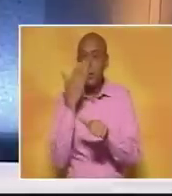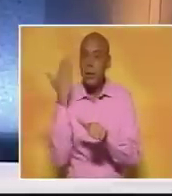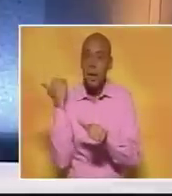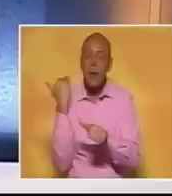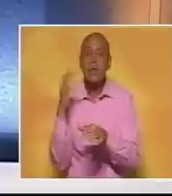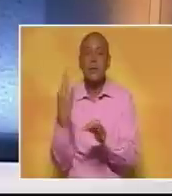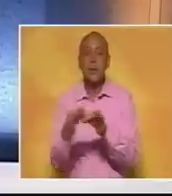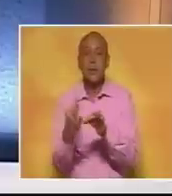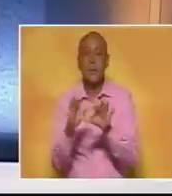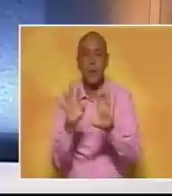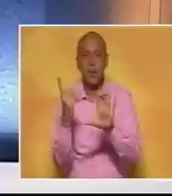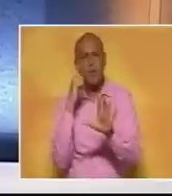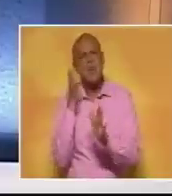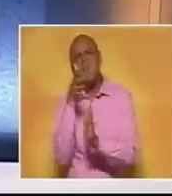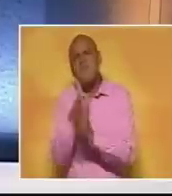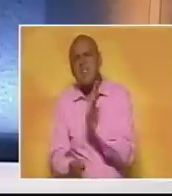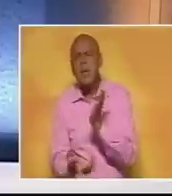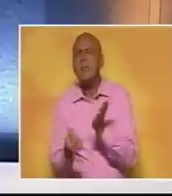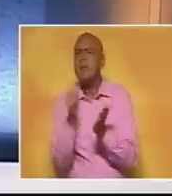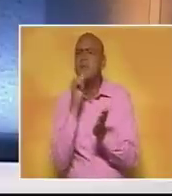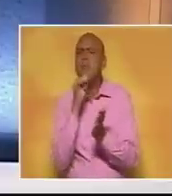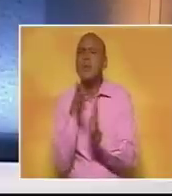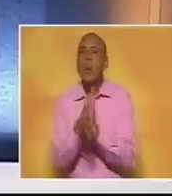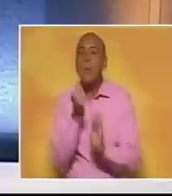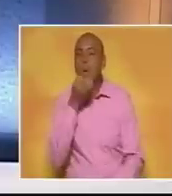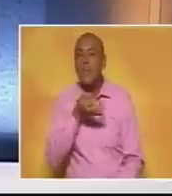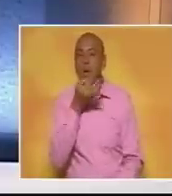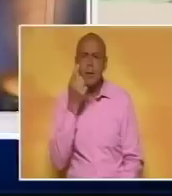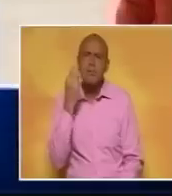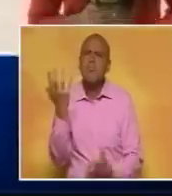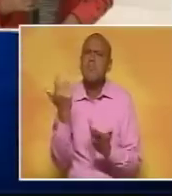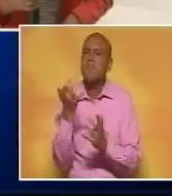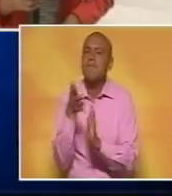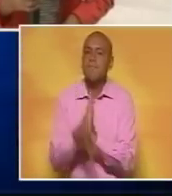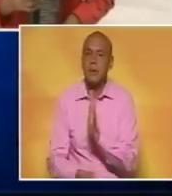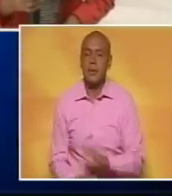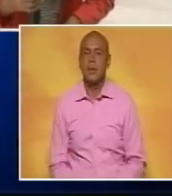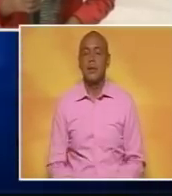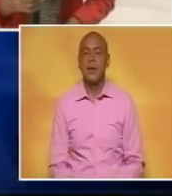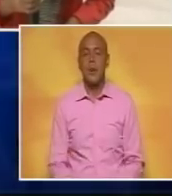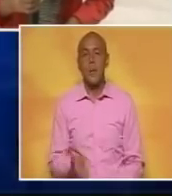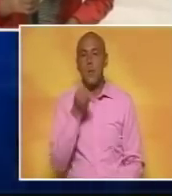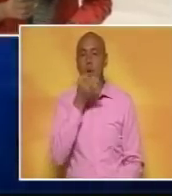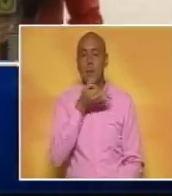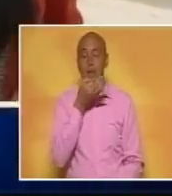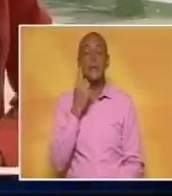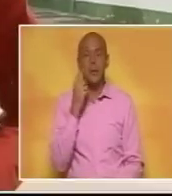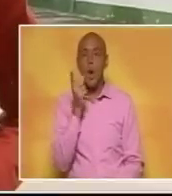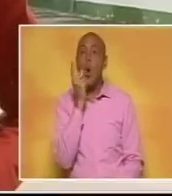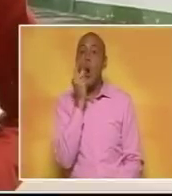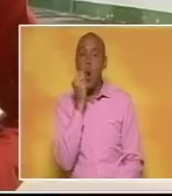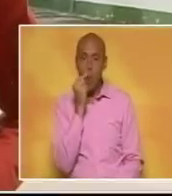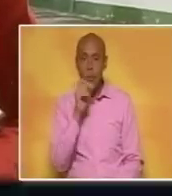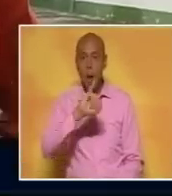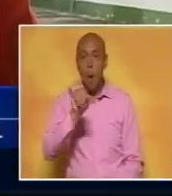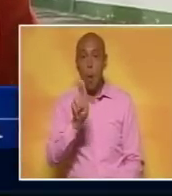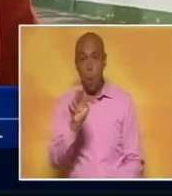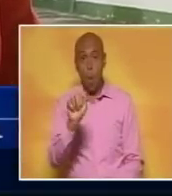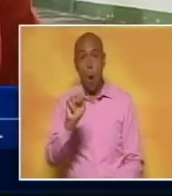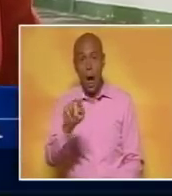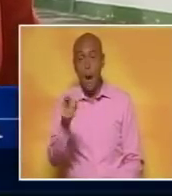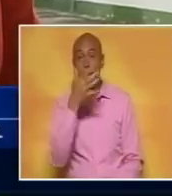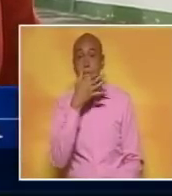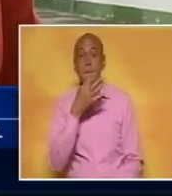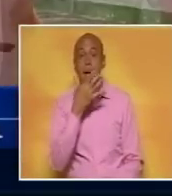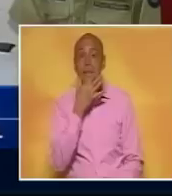Nelcy Oviedo nos presenta la información. Adelante, Nelcy, buenas tardes. Buenas tardes. Juan Carlos Serrano, de 24 años, quien asfixió